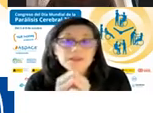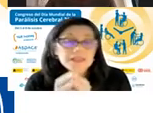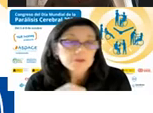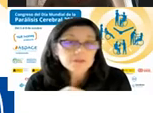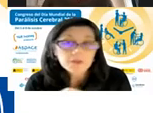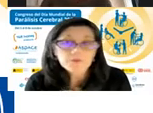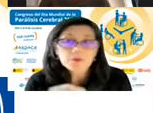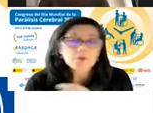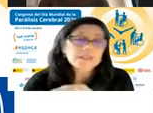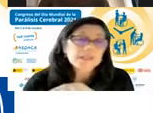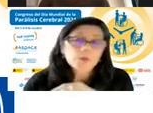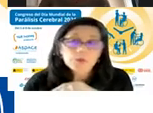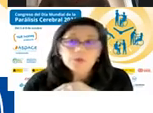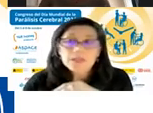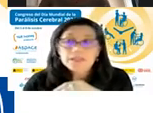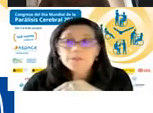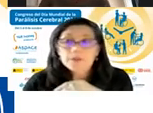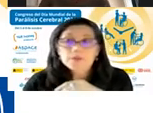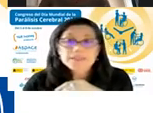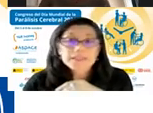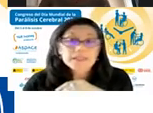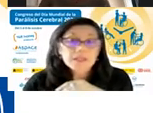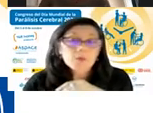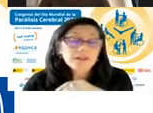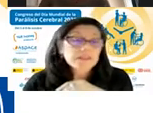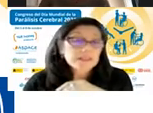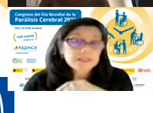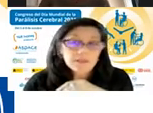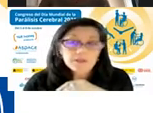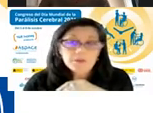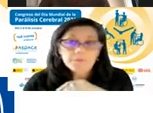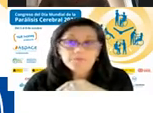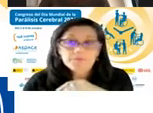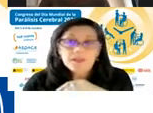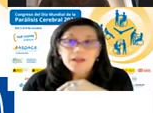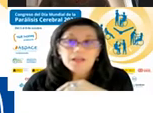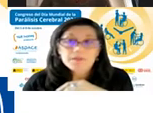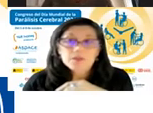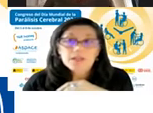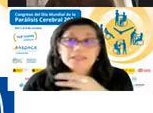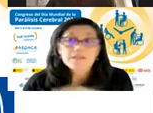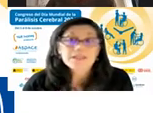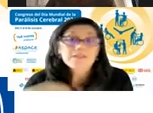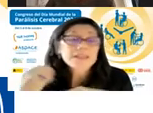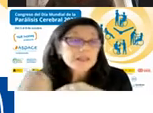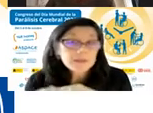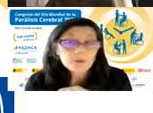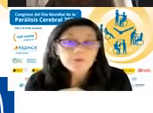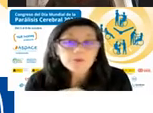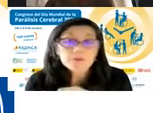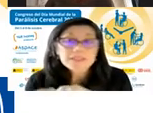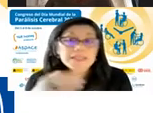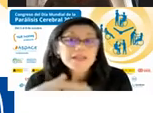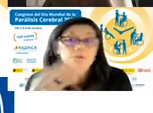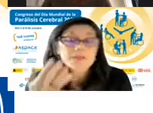persona habilitando en el micrófono durante el turno de preguntas que tendrá lugar al final del seminario. A la persona a la que se le vaya a habilitar el